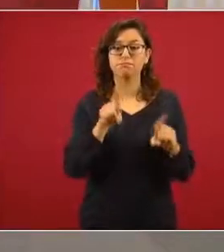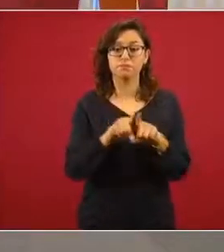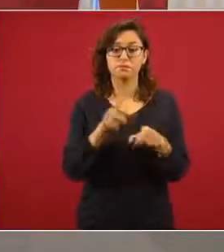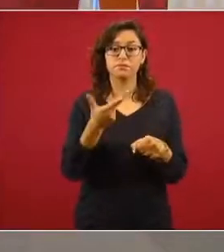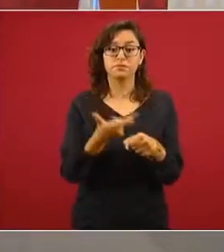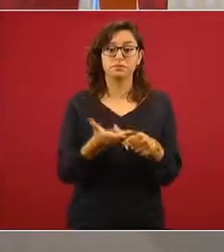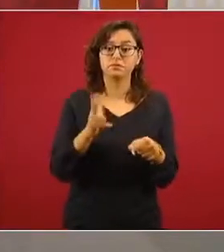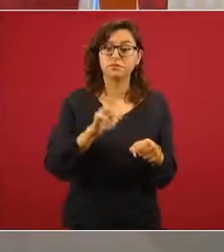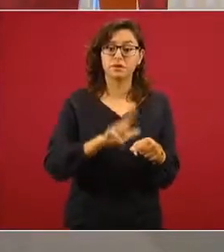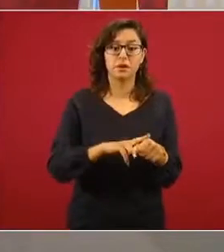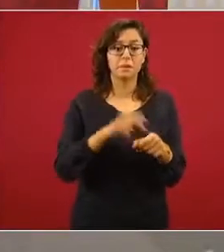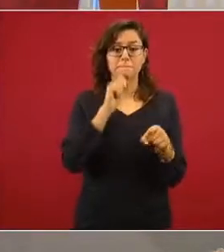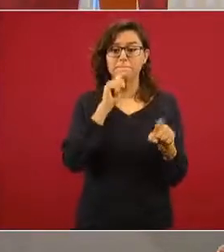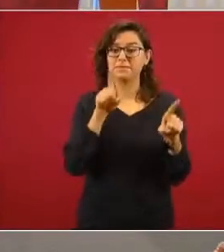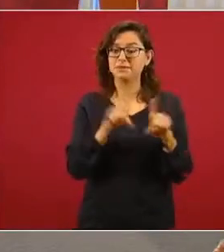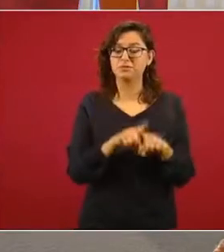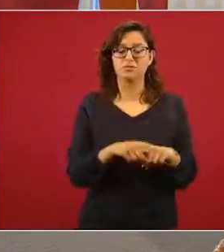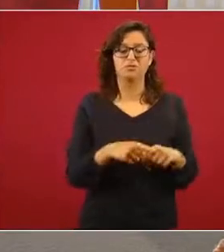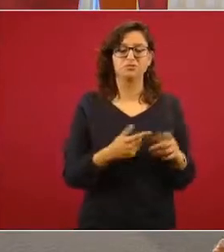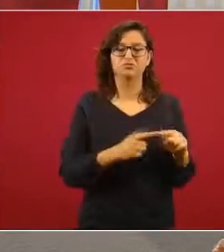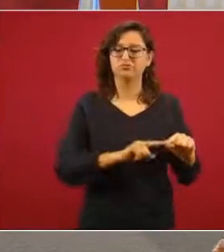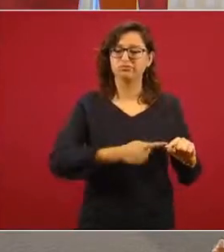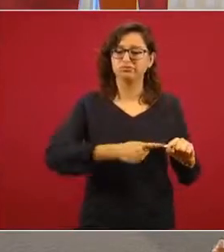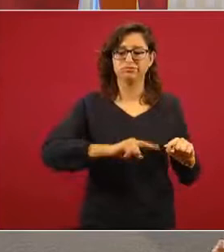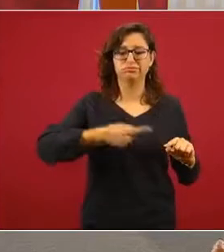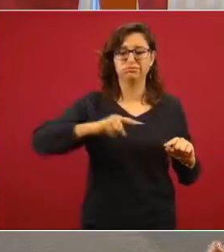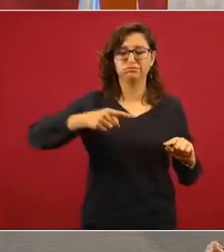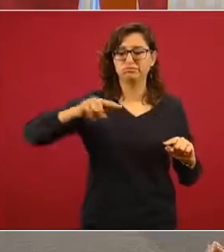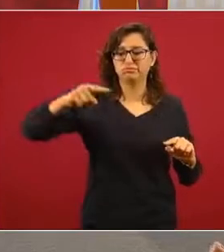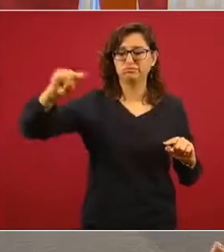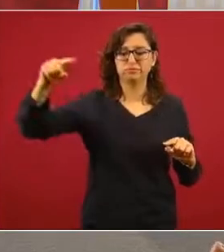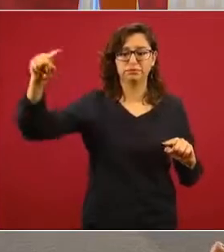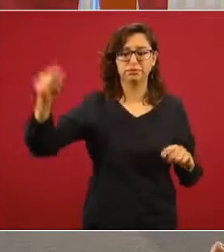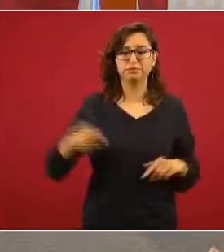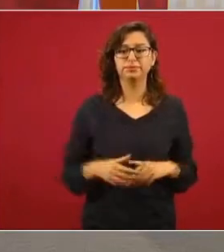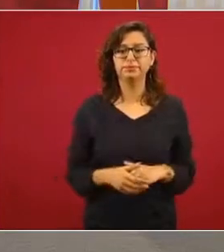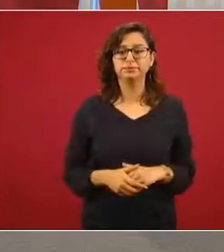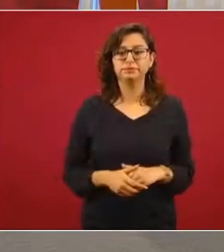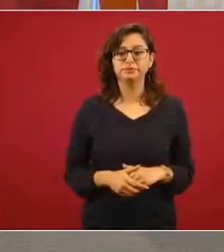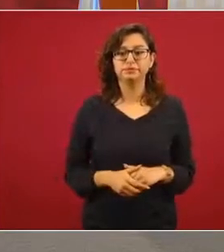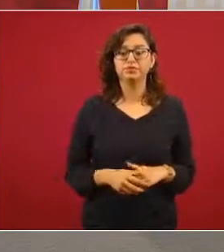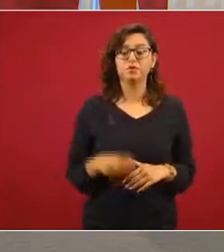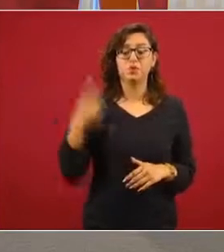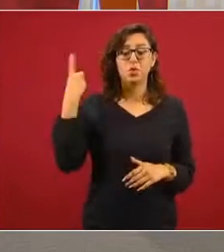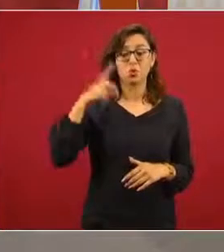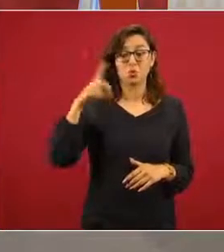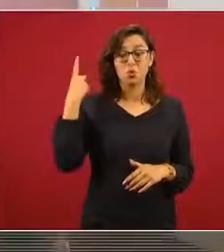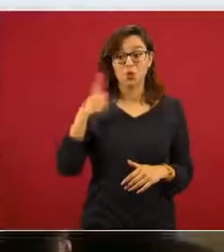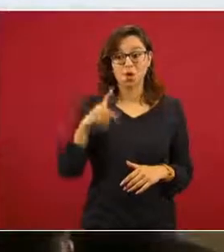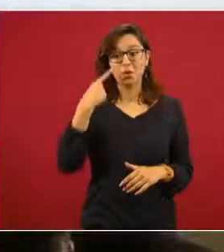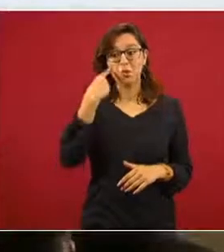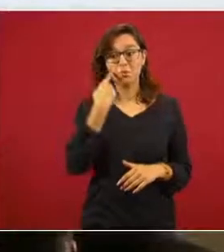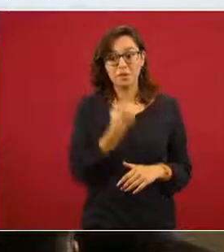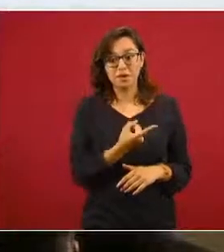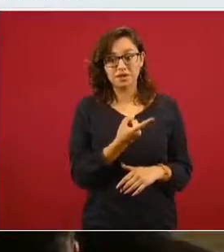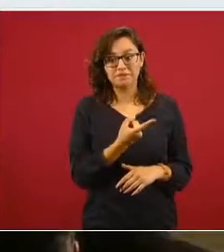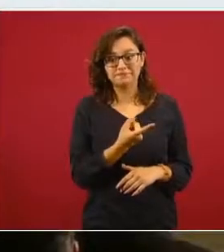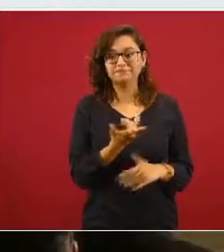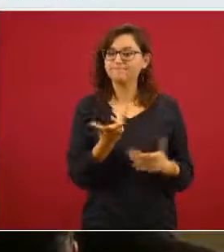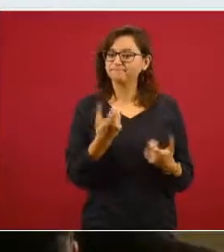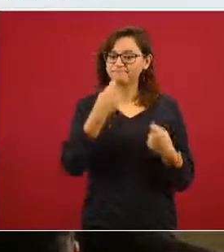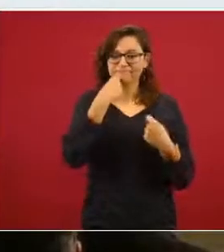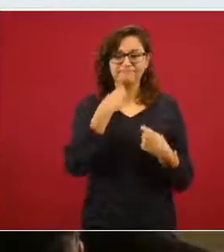que en Chihuahua, ascenso prácticamente continuo. La siguiente. Durango, vean ustedes, Durango es otro ejemplo de